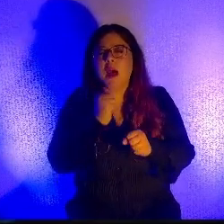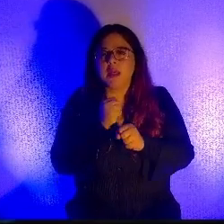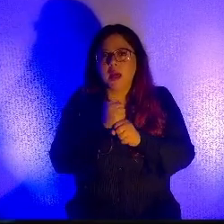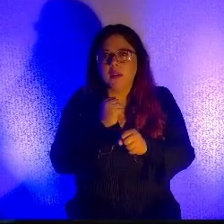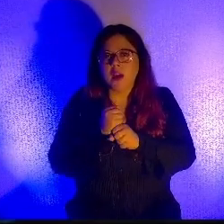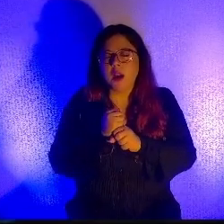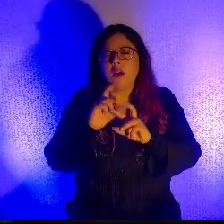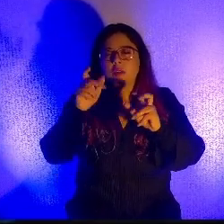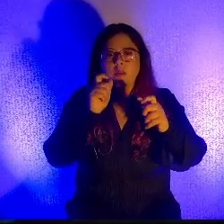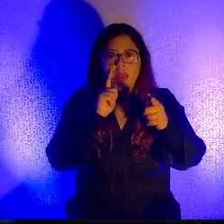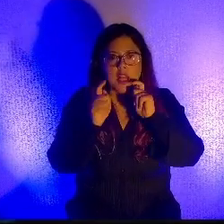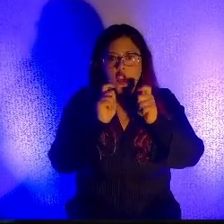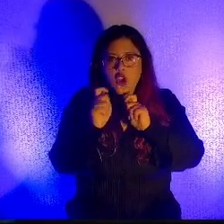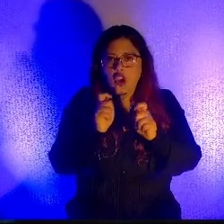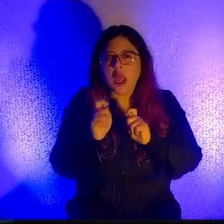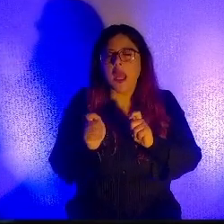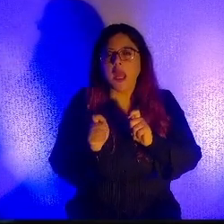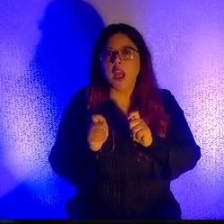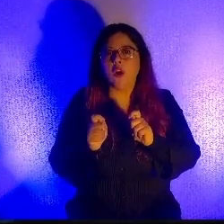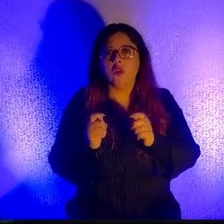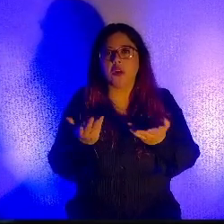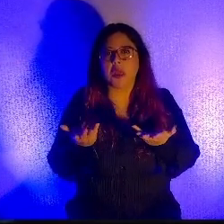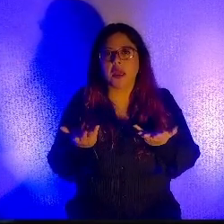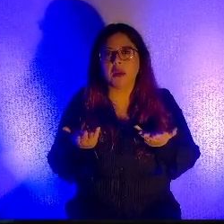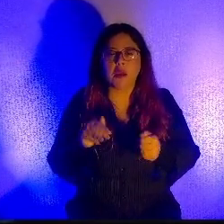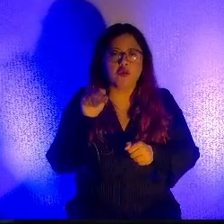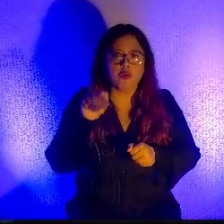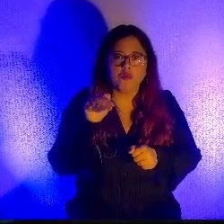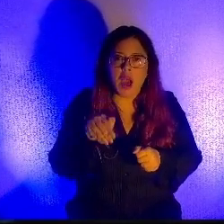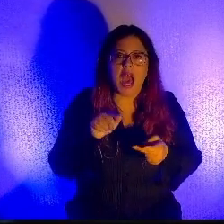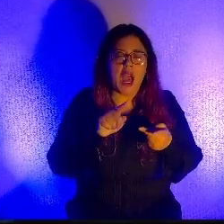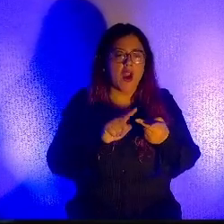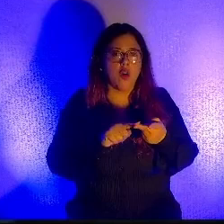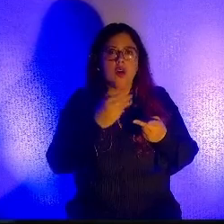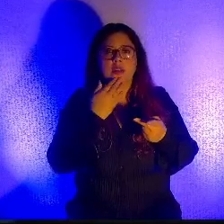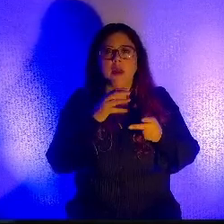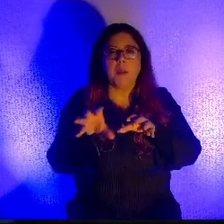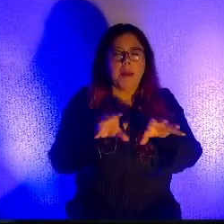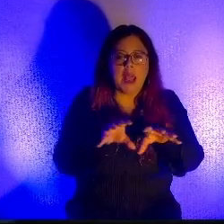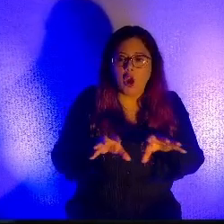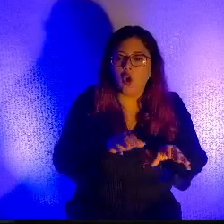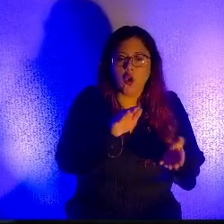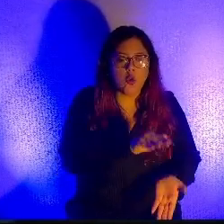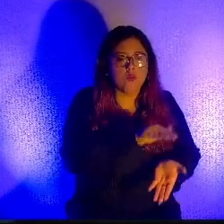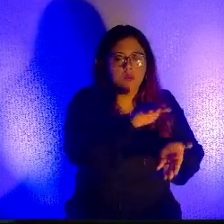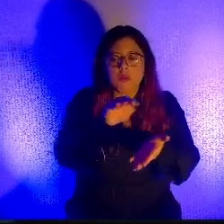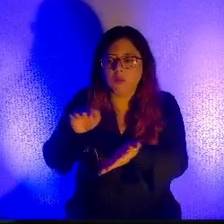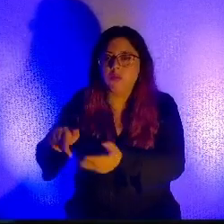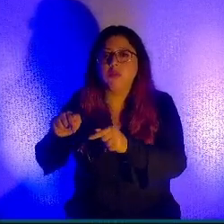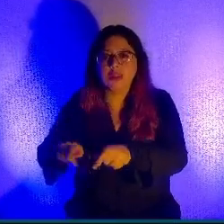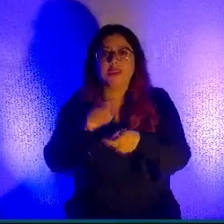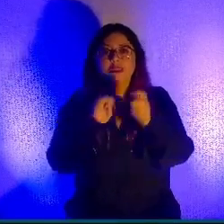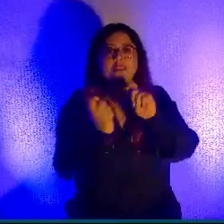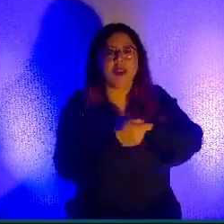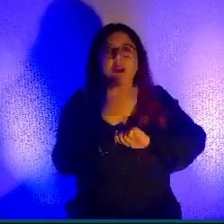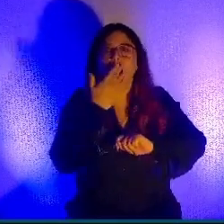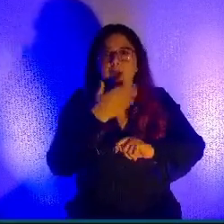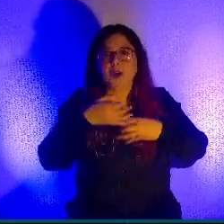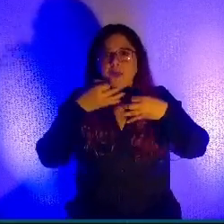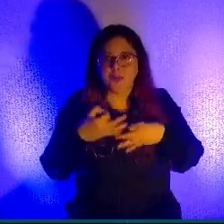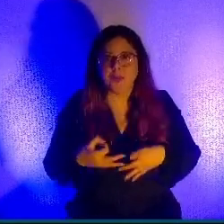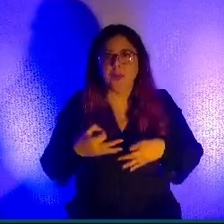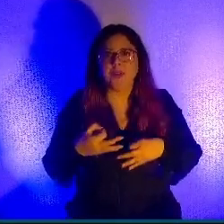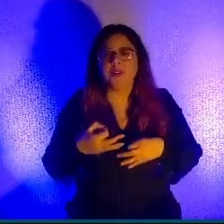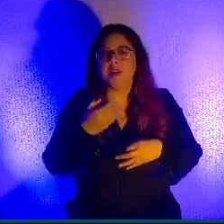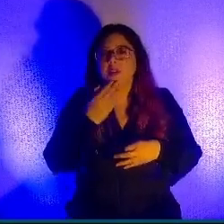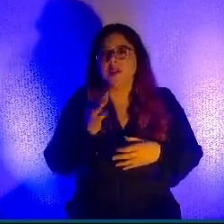con riesgo de crédito en una banca para mejorar mi cadena de suministro y distribución Estos son mejorías que van a pasar que yo habla